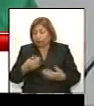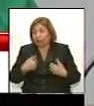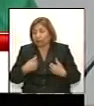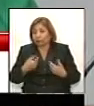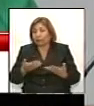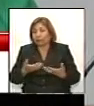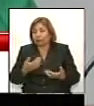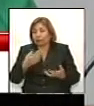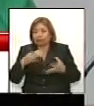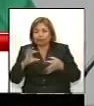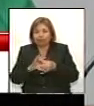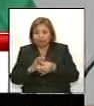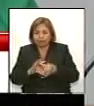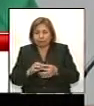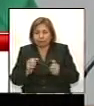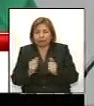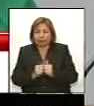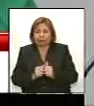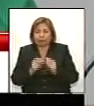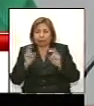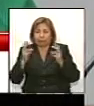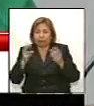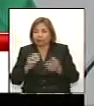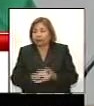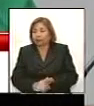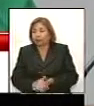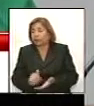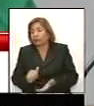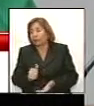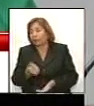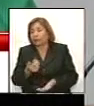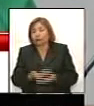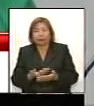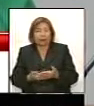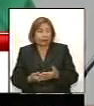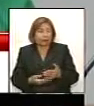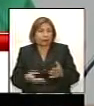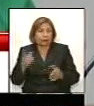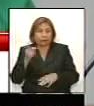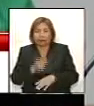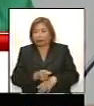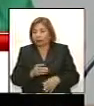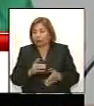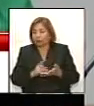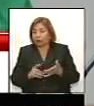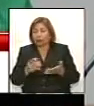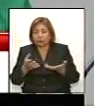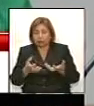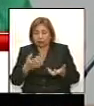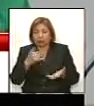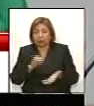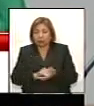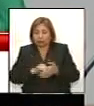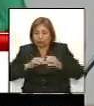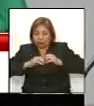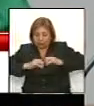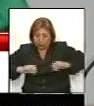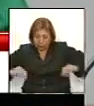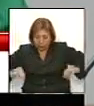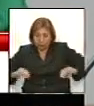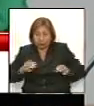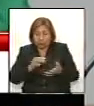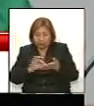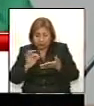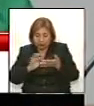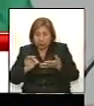ahí un nudo en el tema de otro tipo de delitos, porque sí creemos que hay que separar identificación